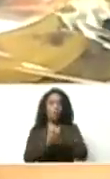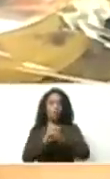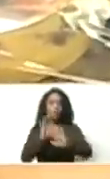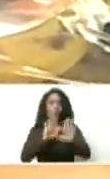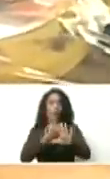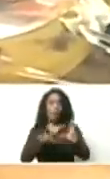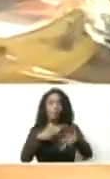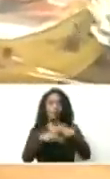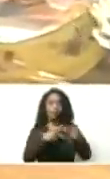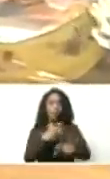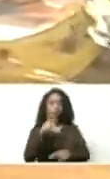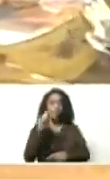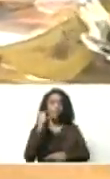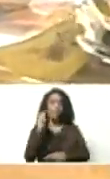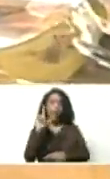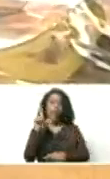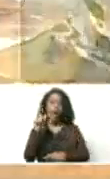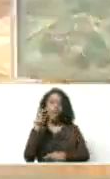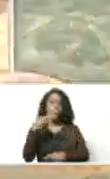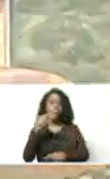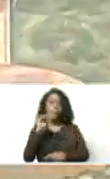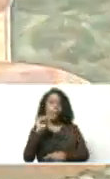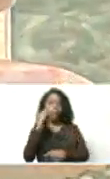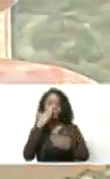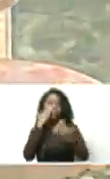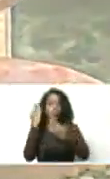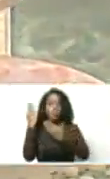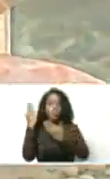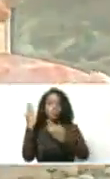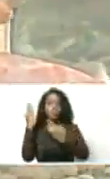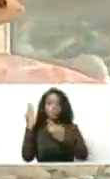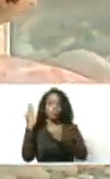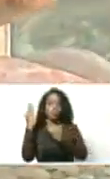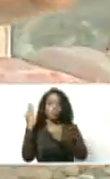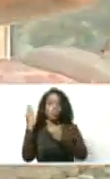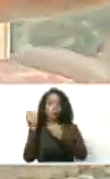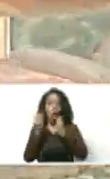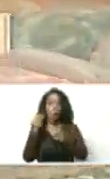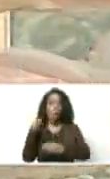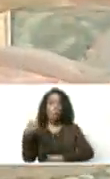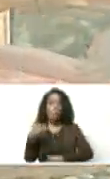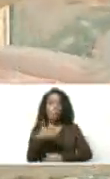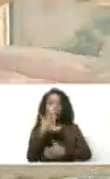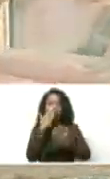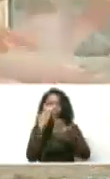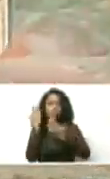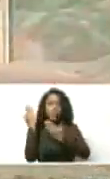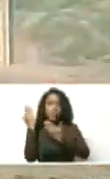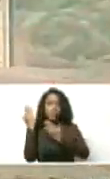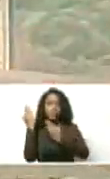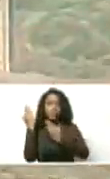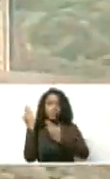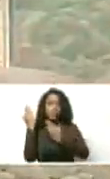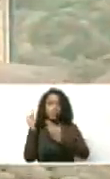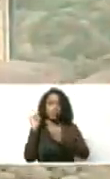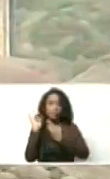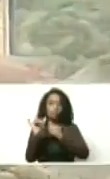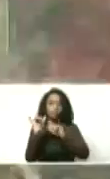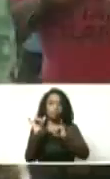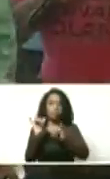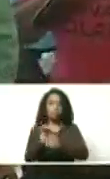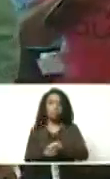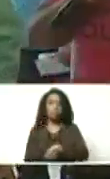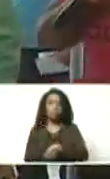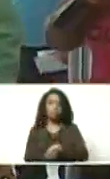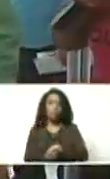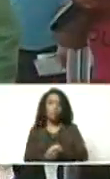produciendo la tilapia. Que aquí mira, se la tilapia ya, Yagna, mira. La tilapia es como un parguito, ¿eh? Así mismo, presidente. Silita.